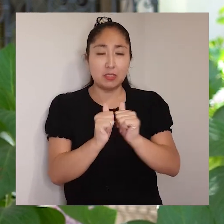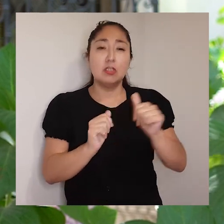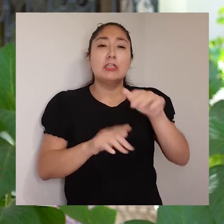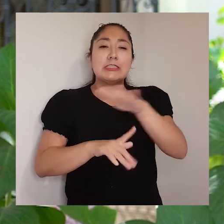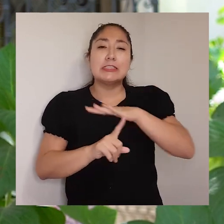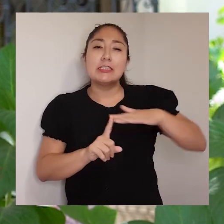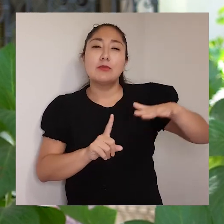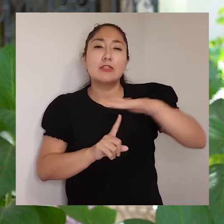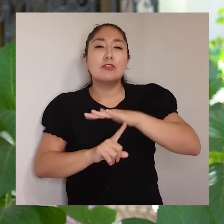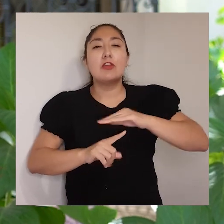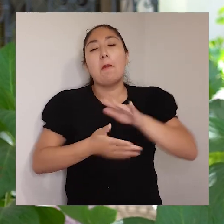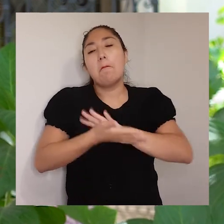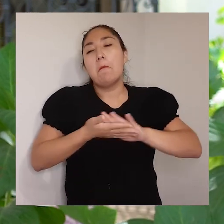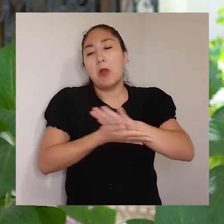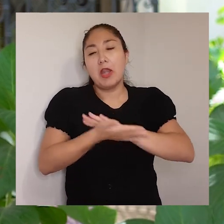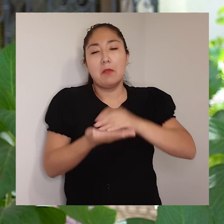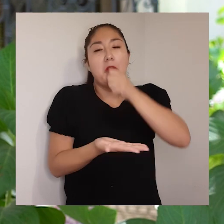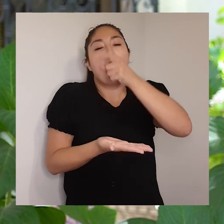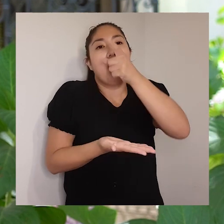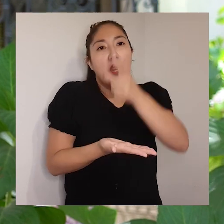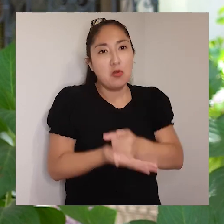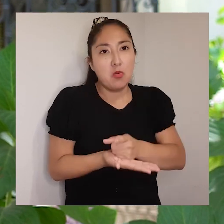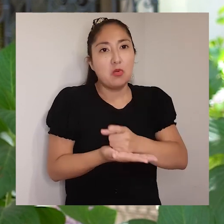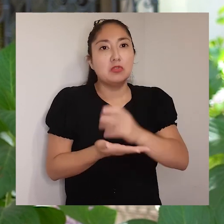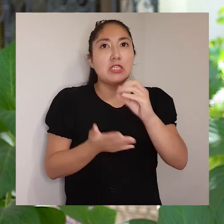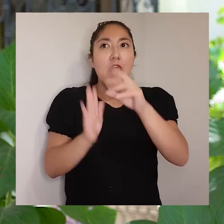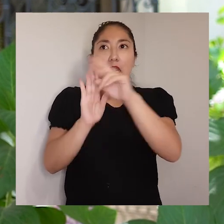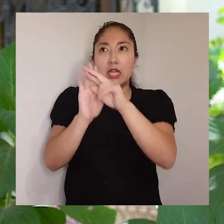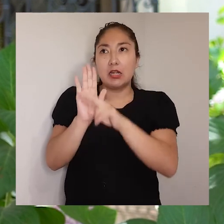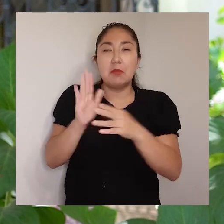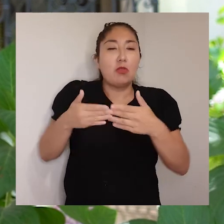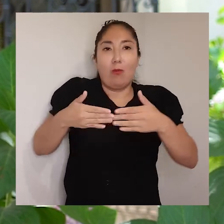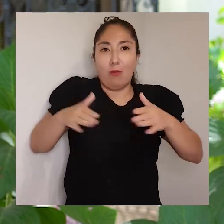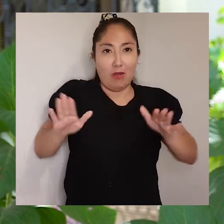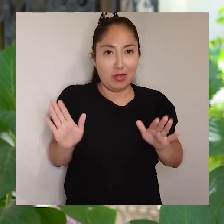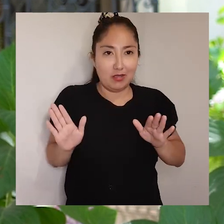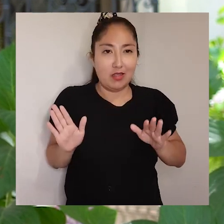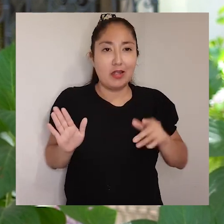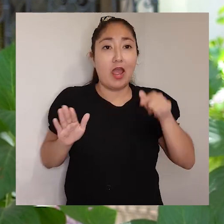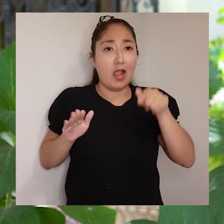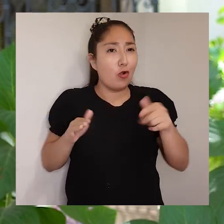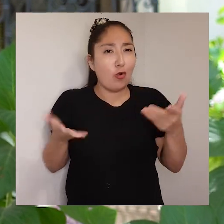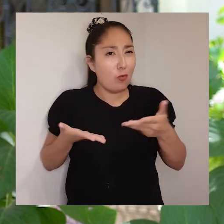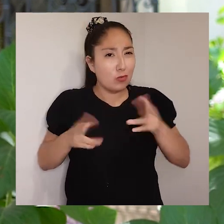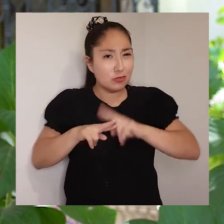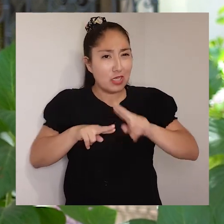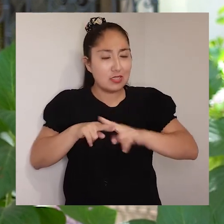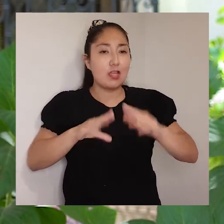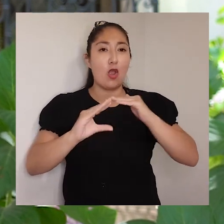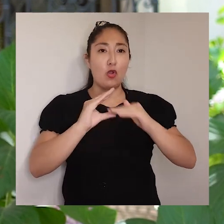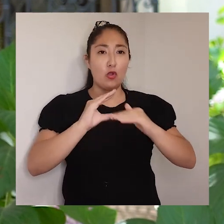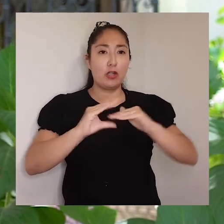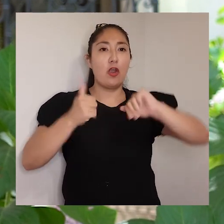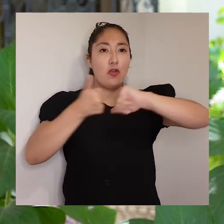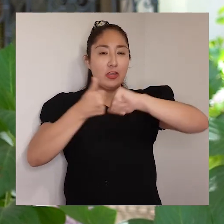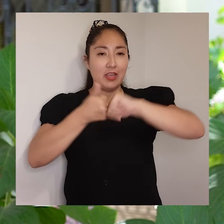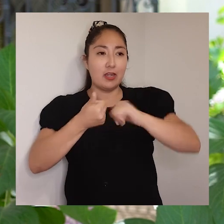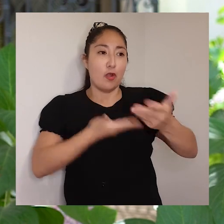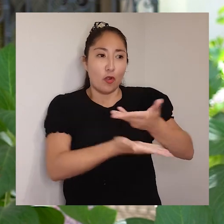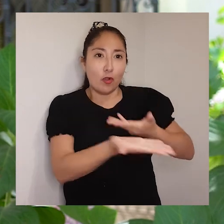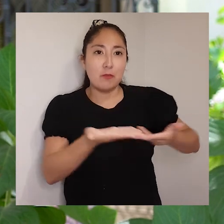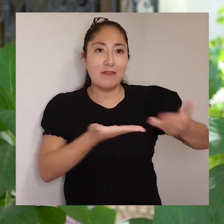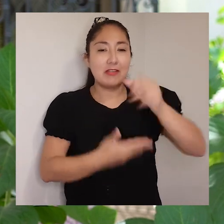sea necesario realizar una denuncia por algunos de los reglamentos antes señalados, el cual se coordina a través del correo